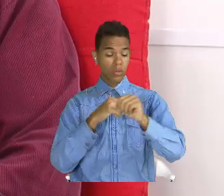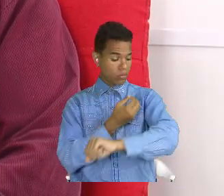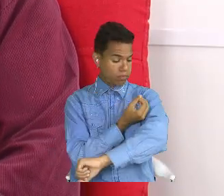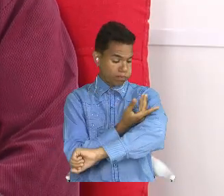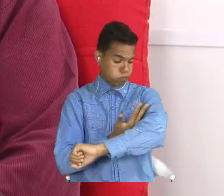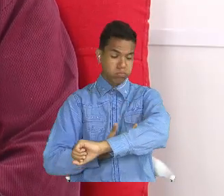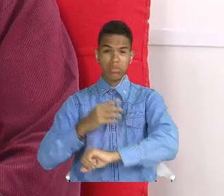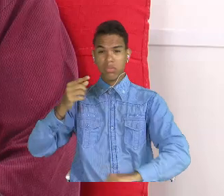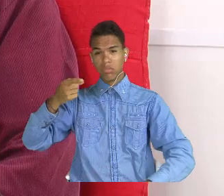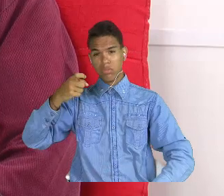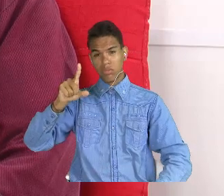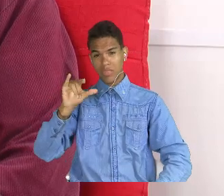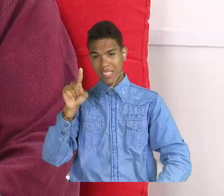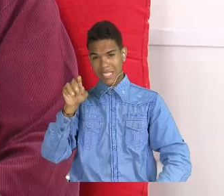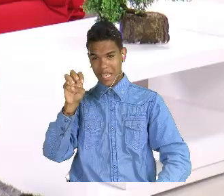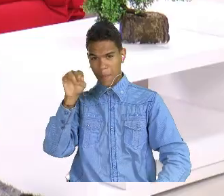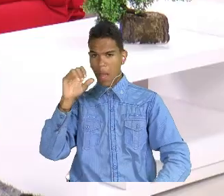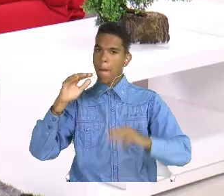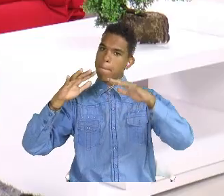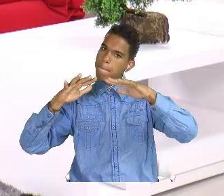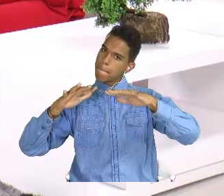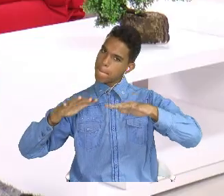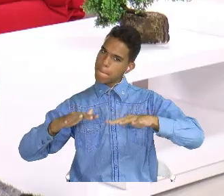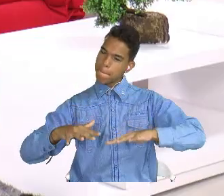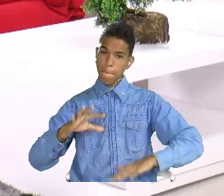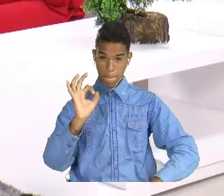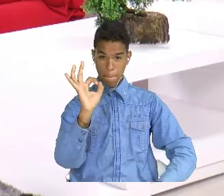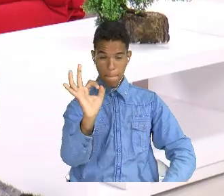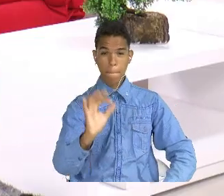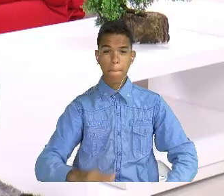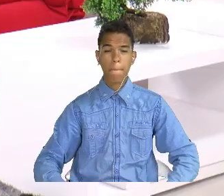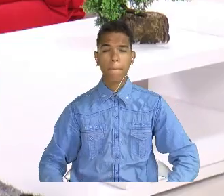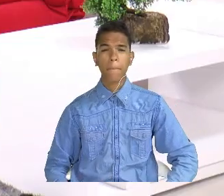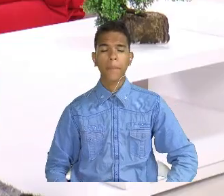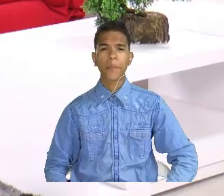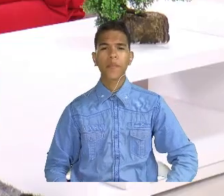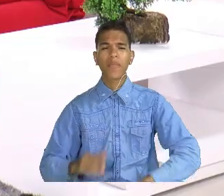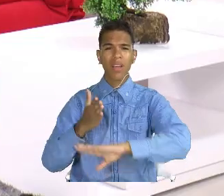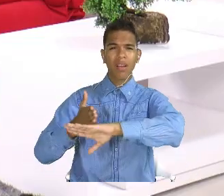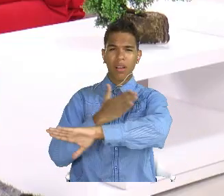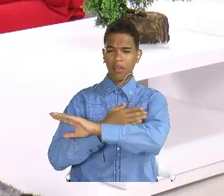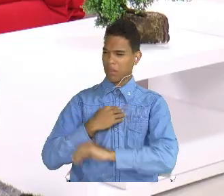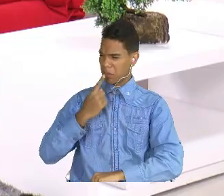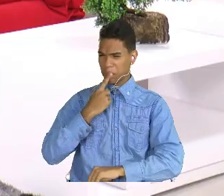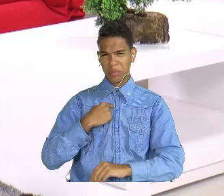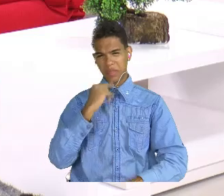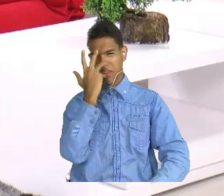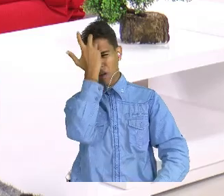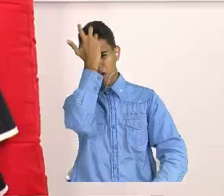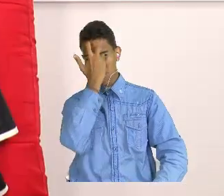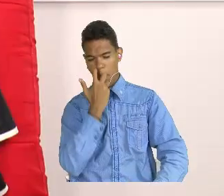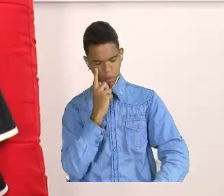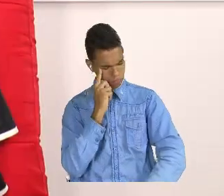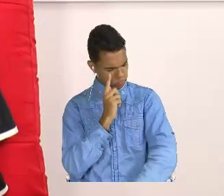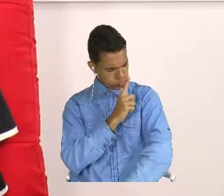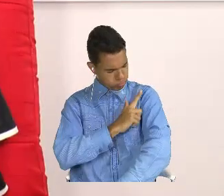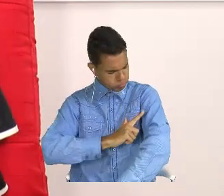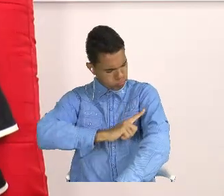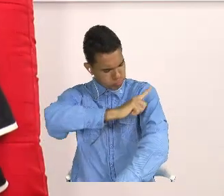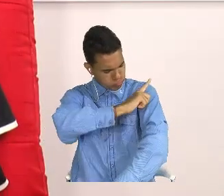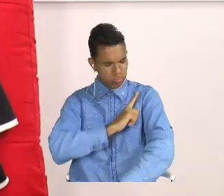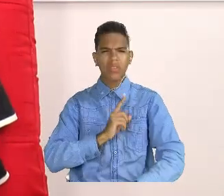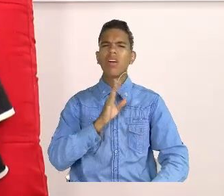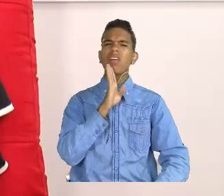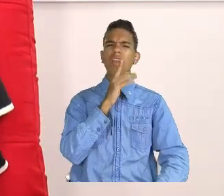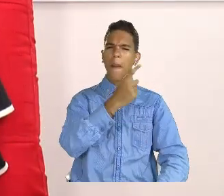de una manera sustancial. Vale, anteriormente nos estaba hablando sobre el examen de glicemia. ¿Quién se lo puede practicar? ¿Cómo? ¿Dónde?